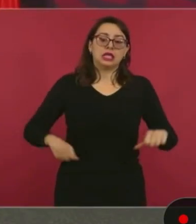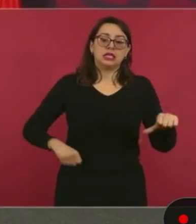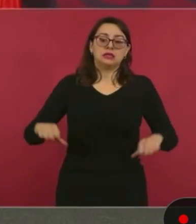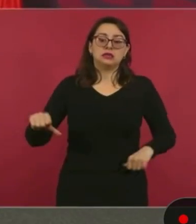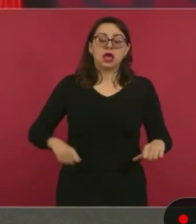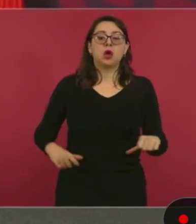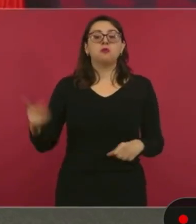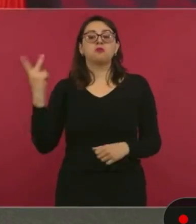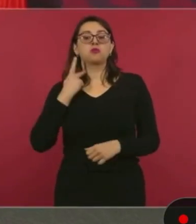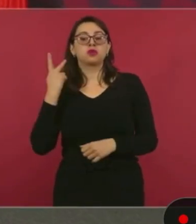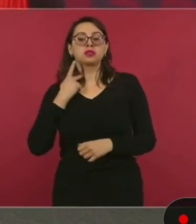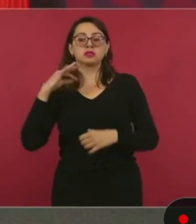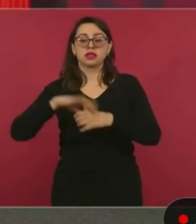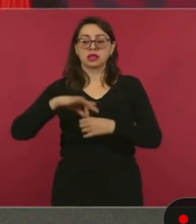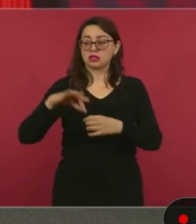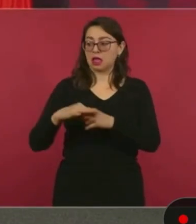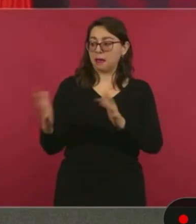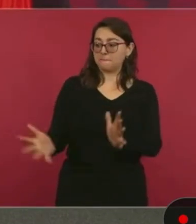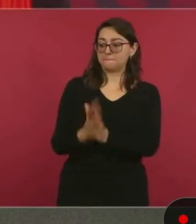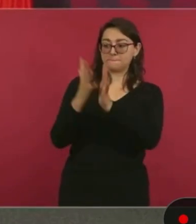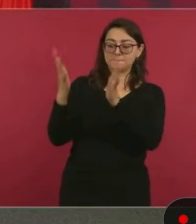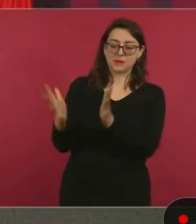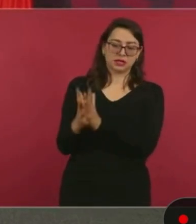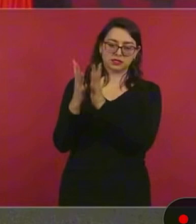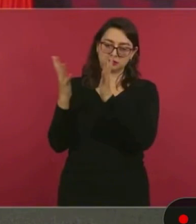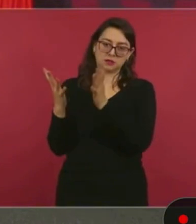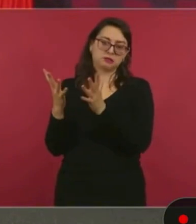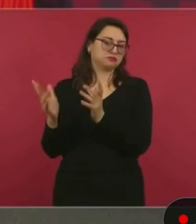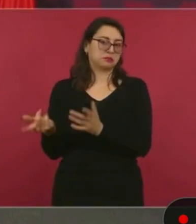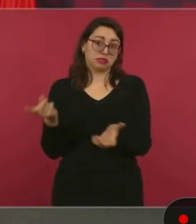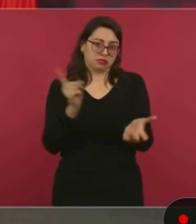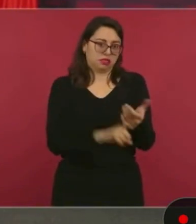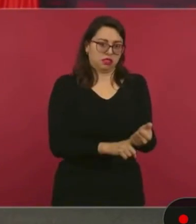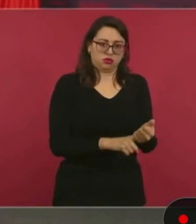y ya también he nombrado